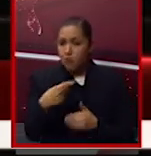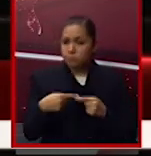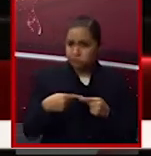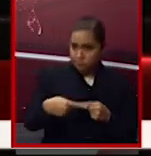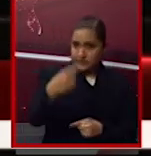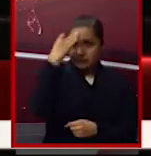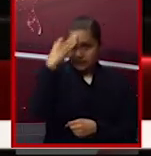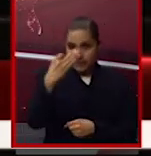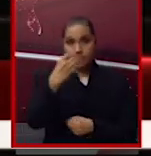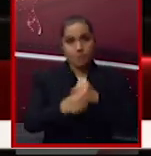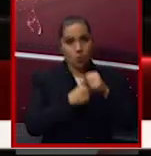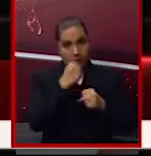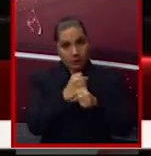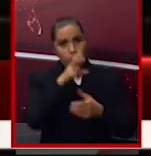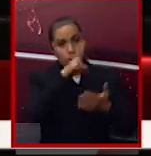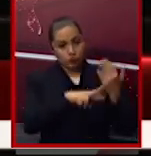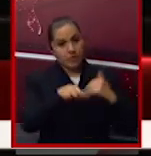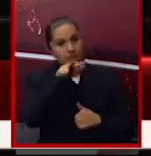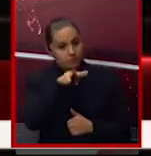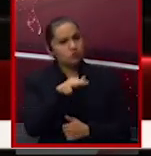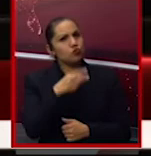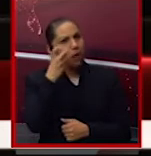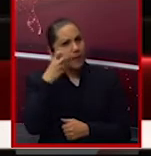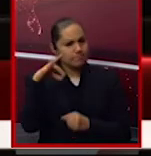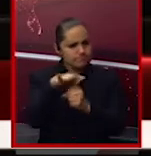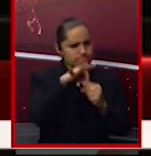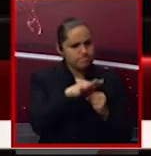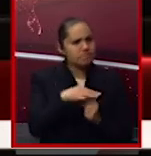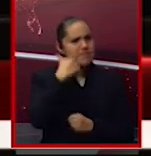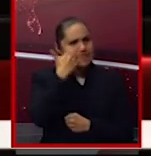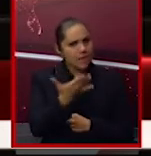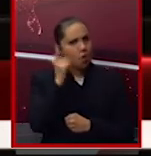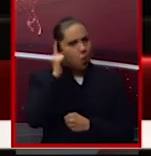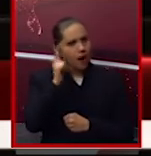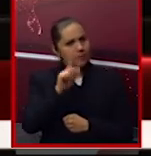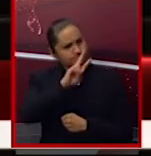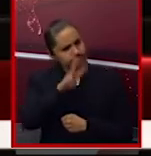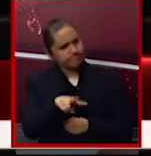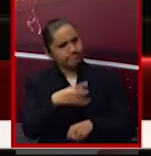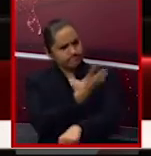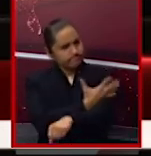el proceso electoral de 2018 sea transparente.